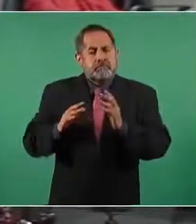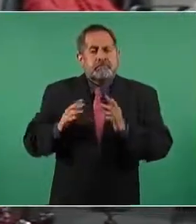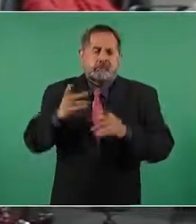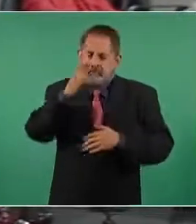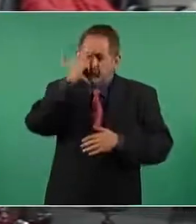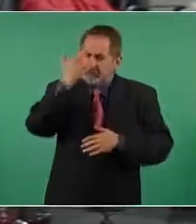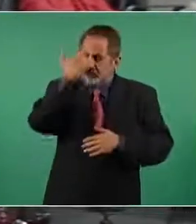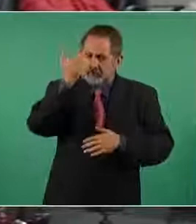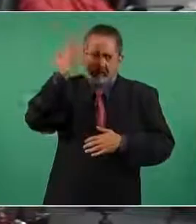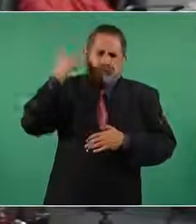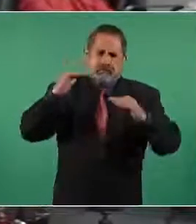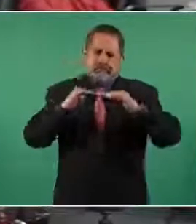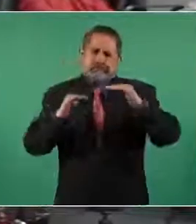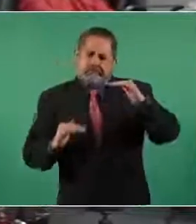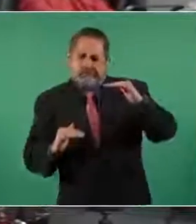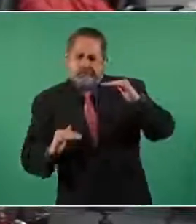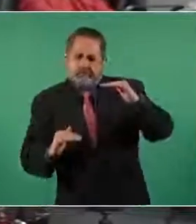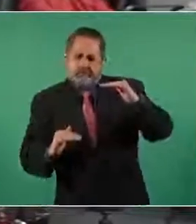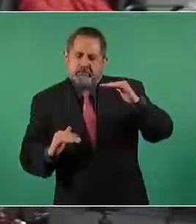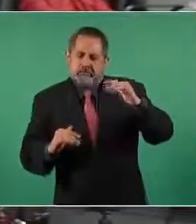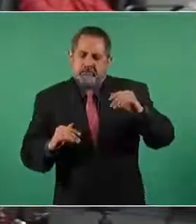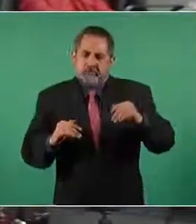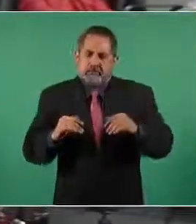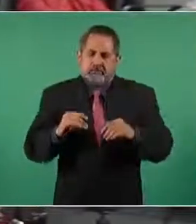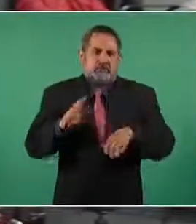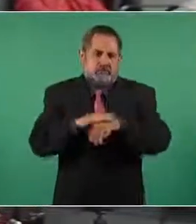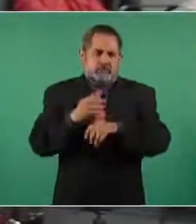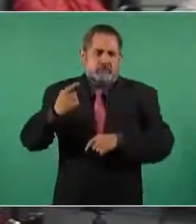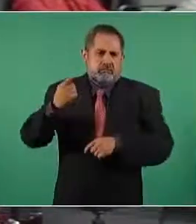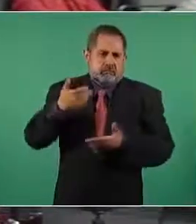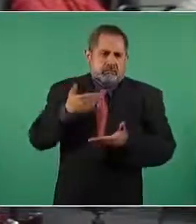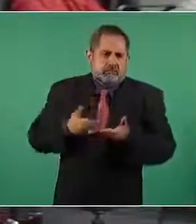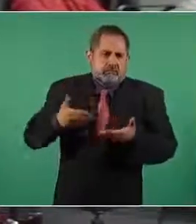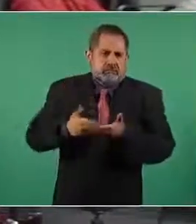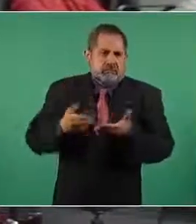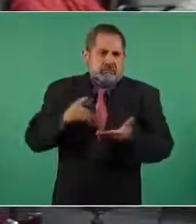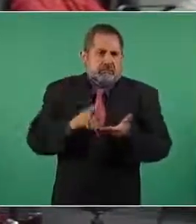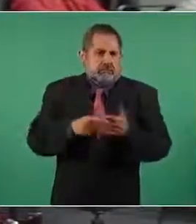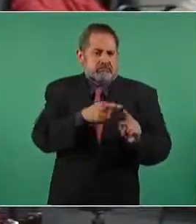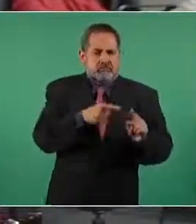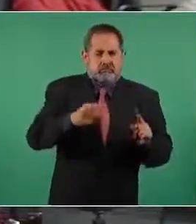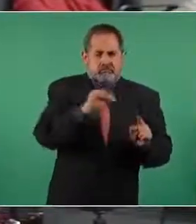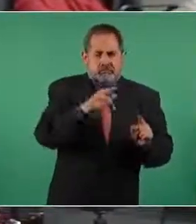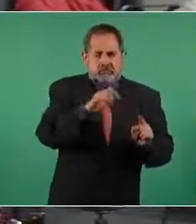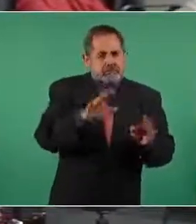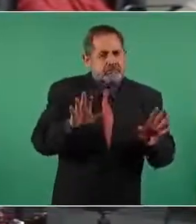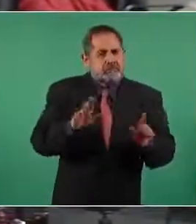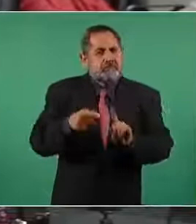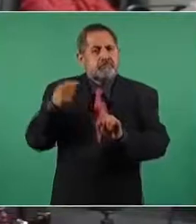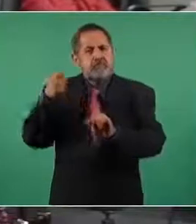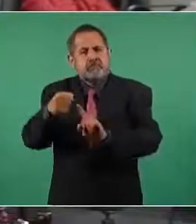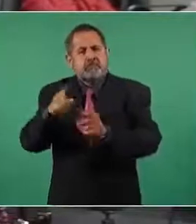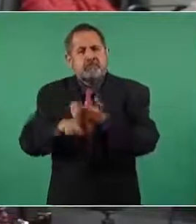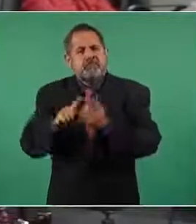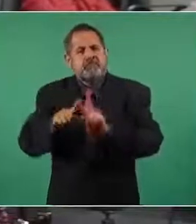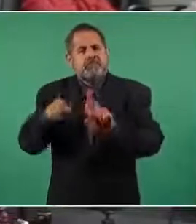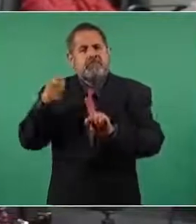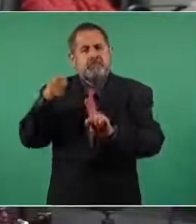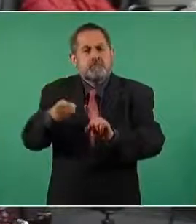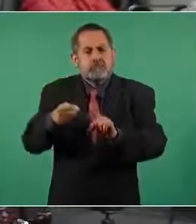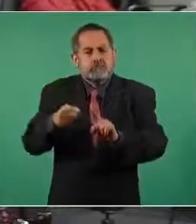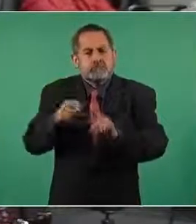siempre económicas, los grandes desequilibrios que ha habido económicos, que son fruto de lo que pasa hoy, ¿no? Ahora, yo le estaba hablando de una cosa distinta, le estoy hablando de